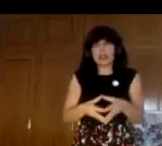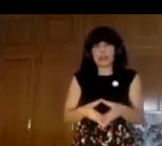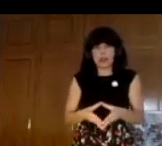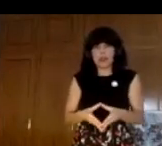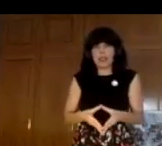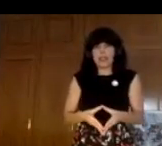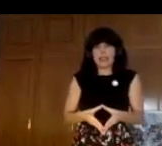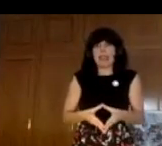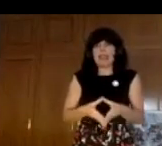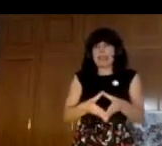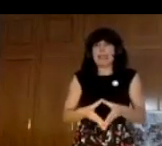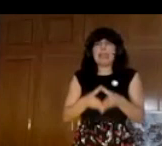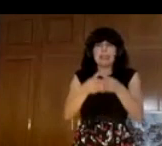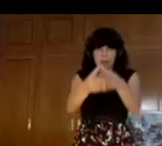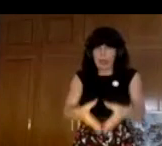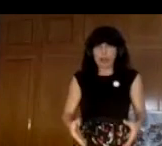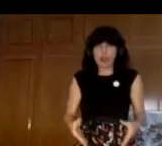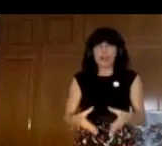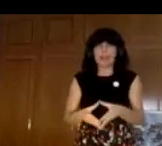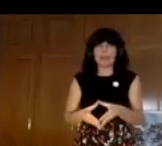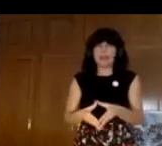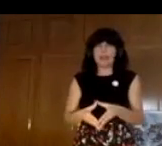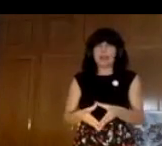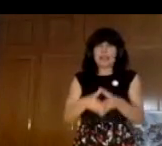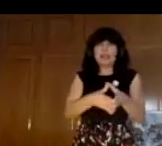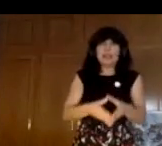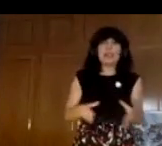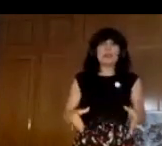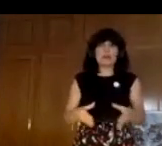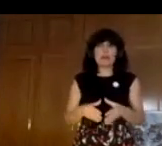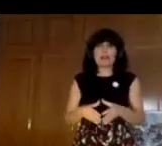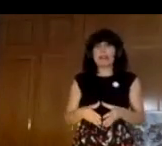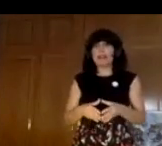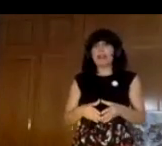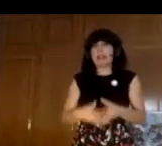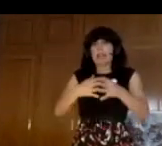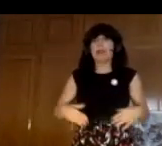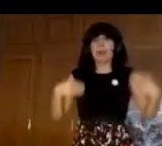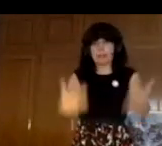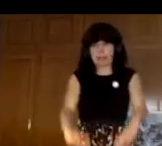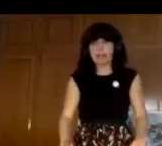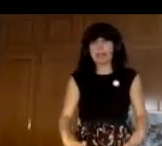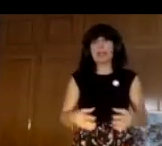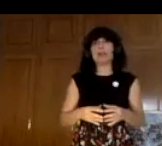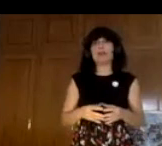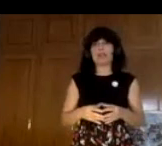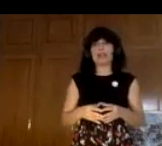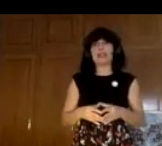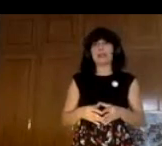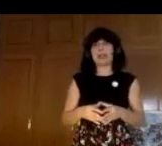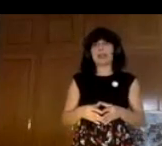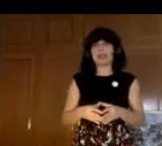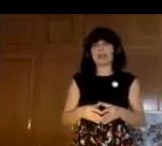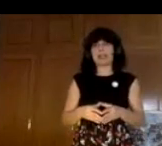una razón que entienden las lobbies. ¿Qué es lo que entiende un ambivalente? Que cuanto más dinero llegue